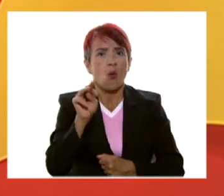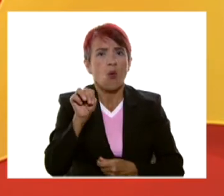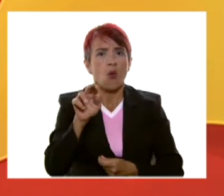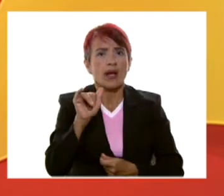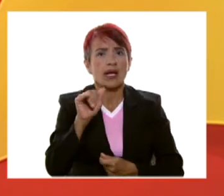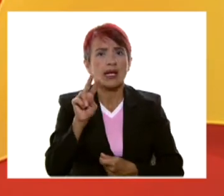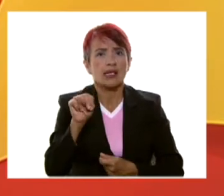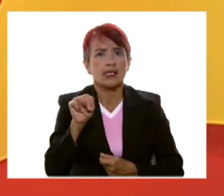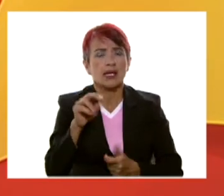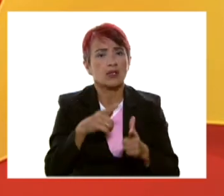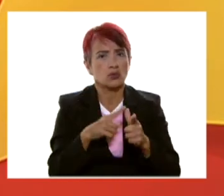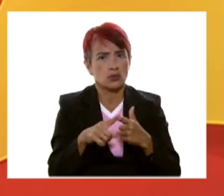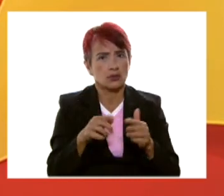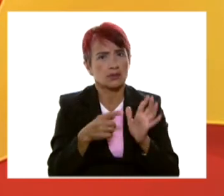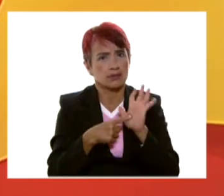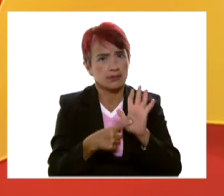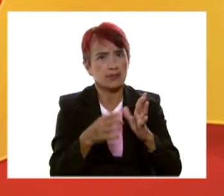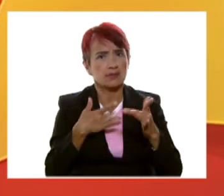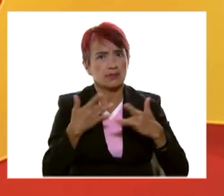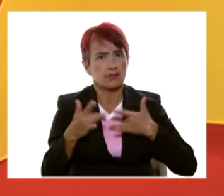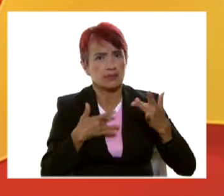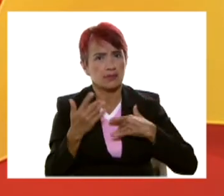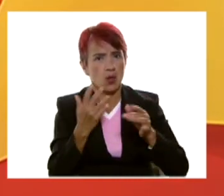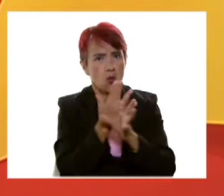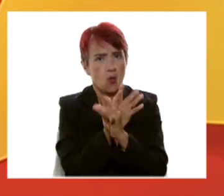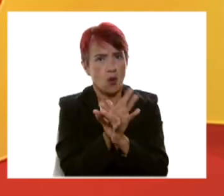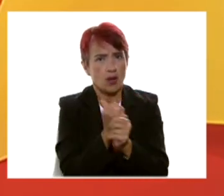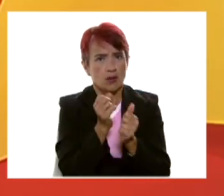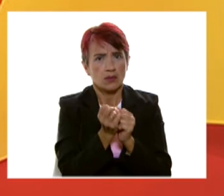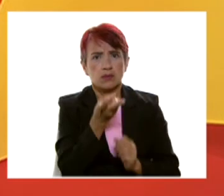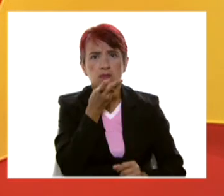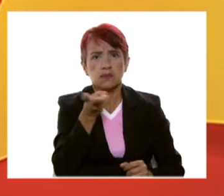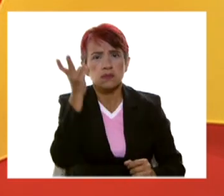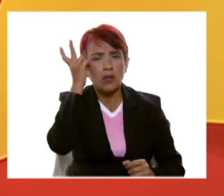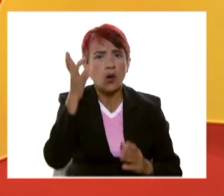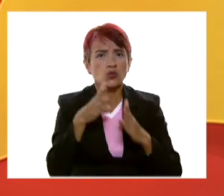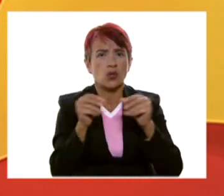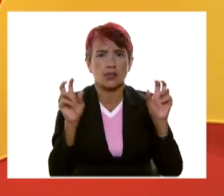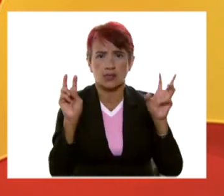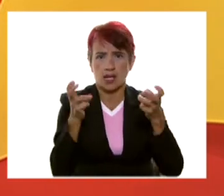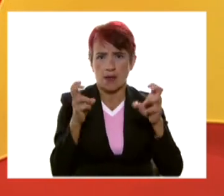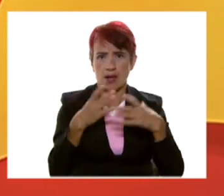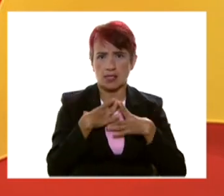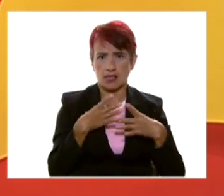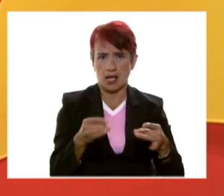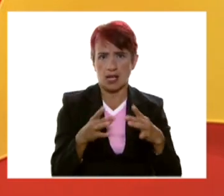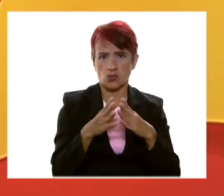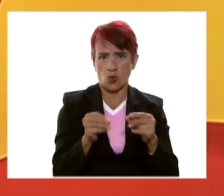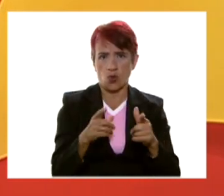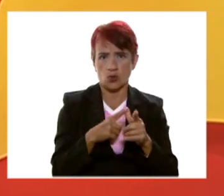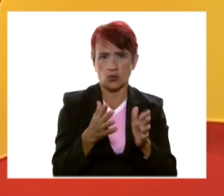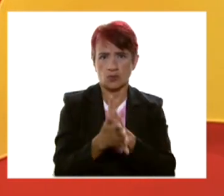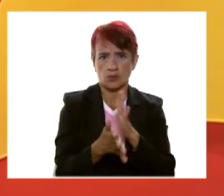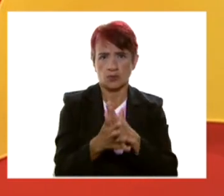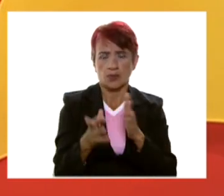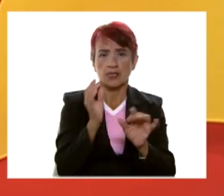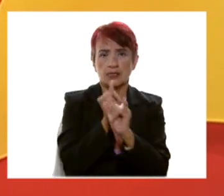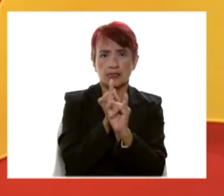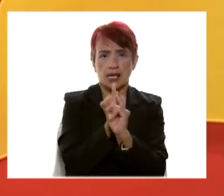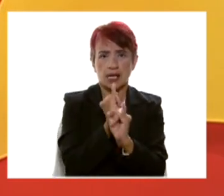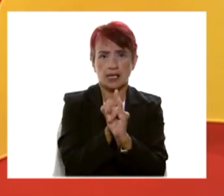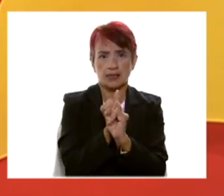que continuará con estos temas de los juegos indígenas y también nos trae un tema bastante interesante sobre redes